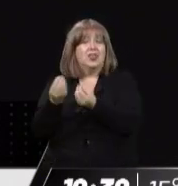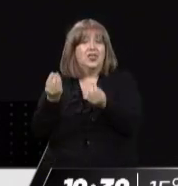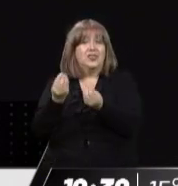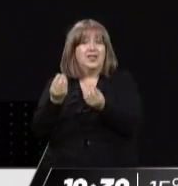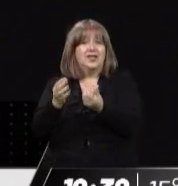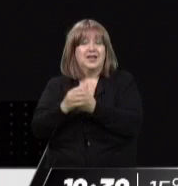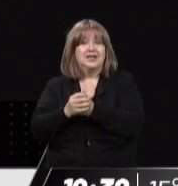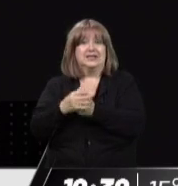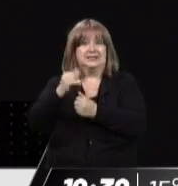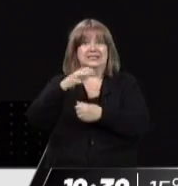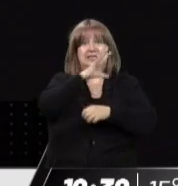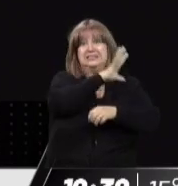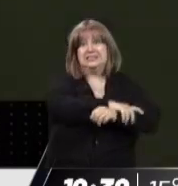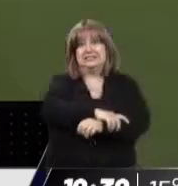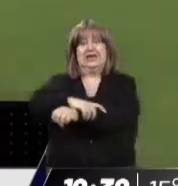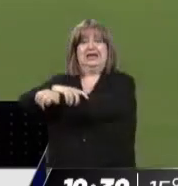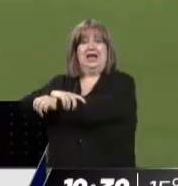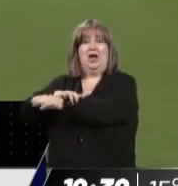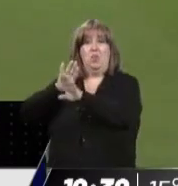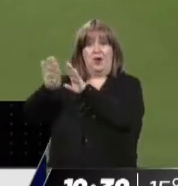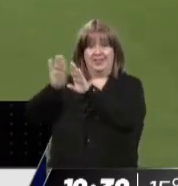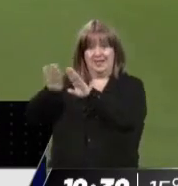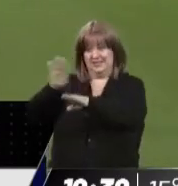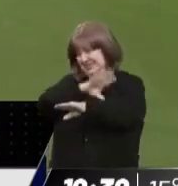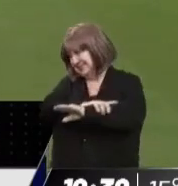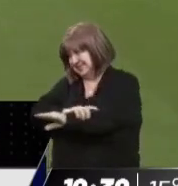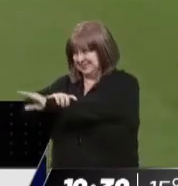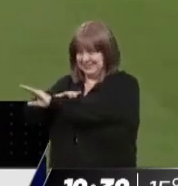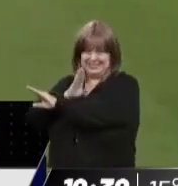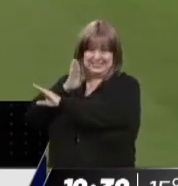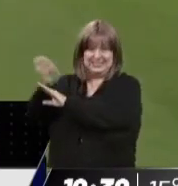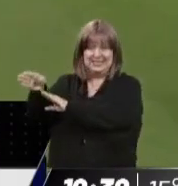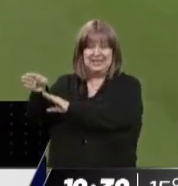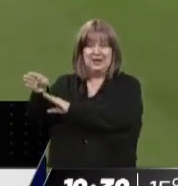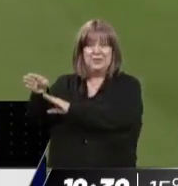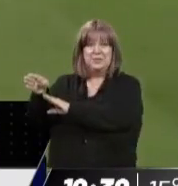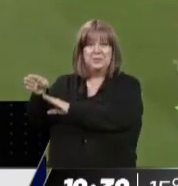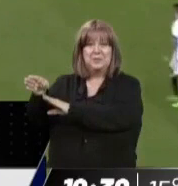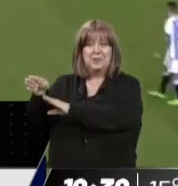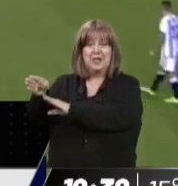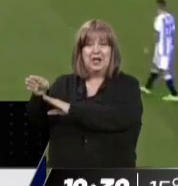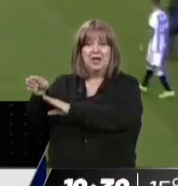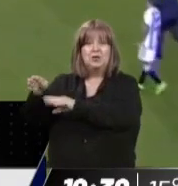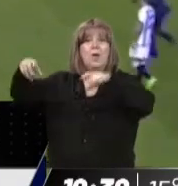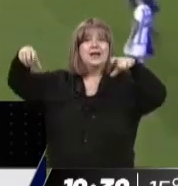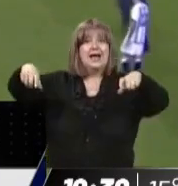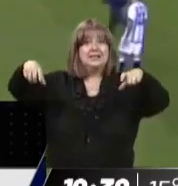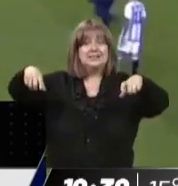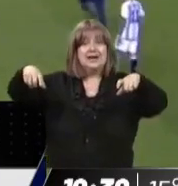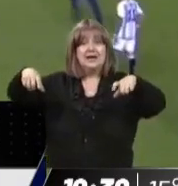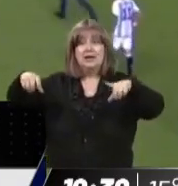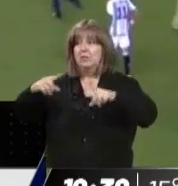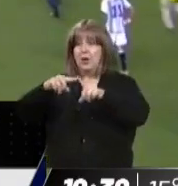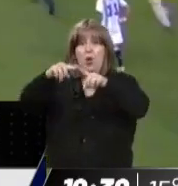Bueno, me sacaron por una de las puertas de ahí. Sí. Y bueno, seguía dentro del estadio, pero